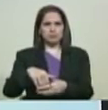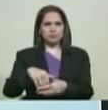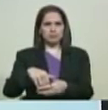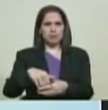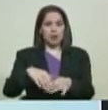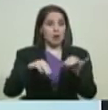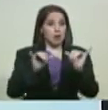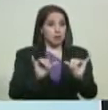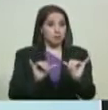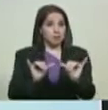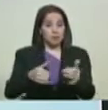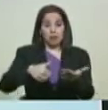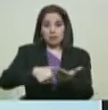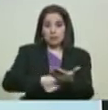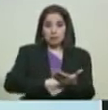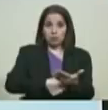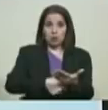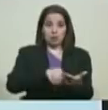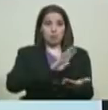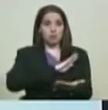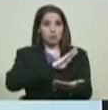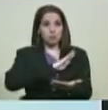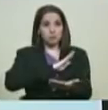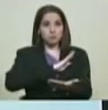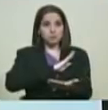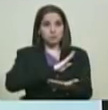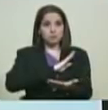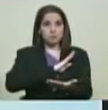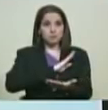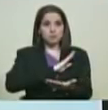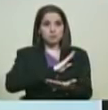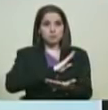Con la misma cédula de identidad,